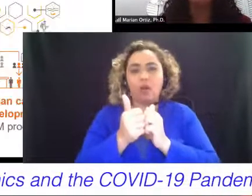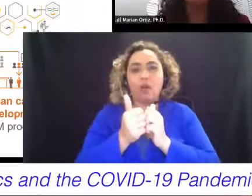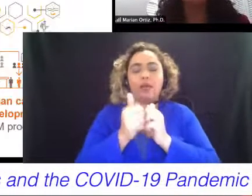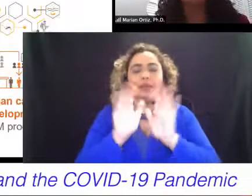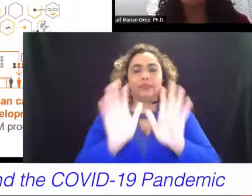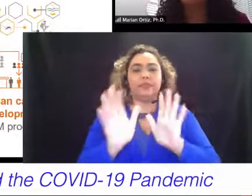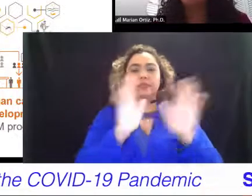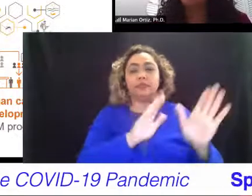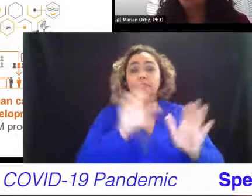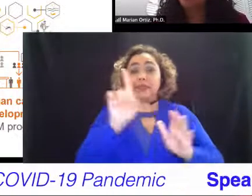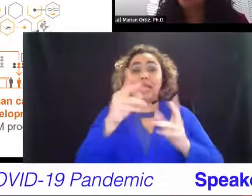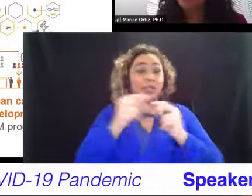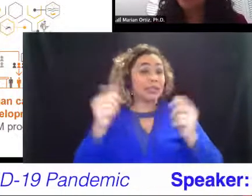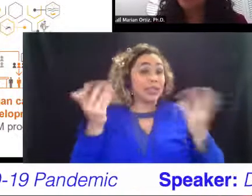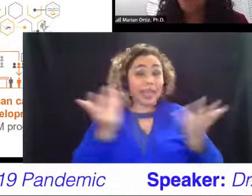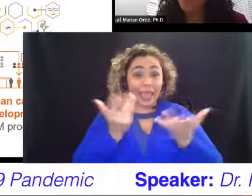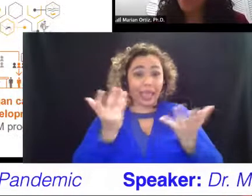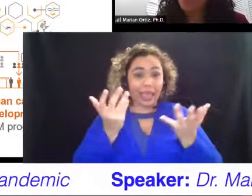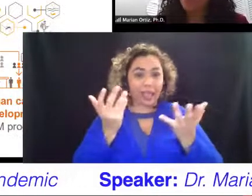que esa solución,